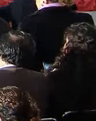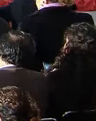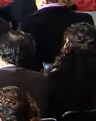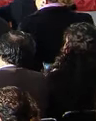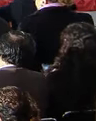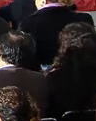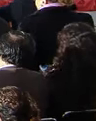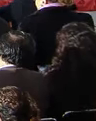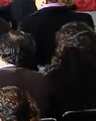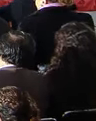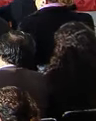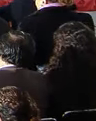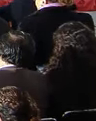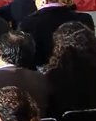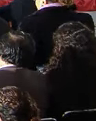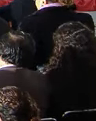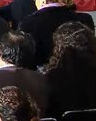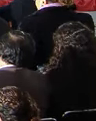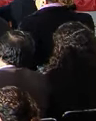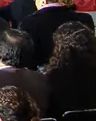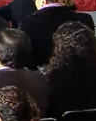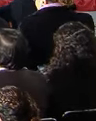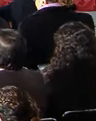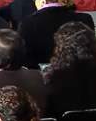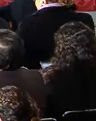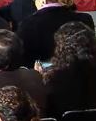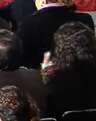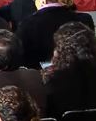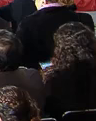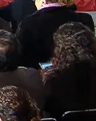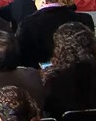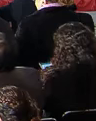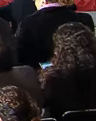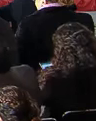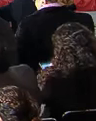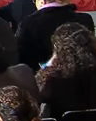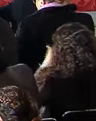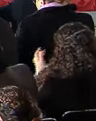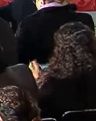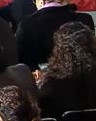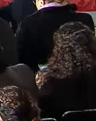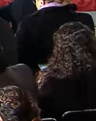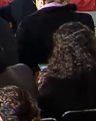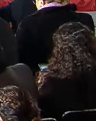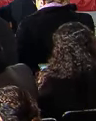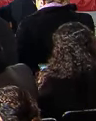Vamos a estarnos encontrando. Yo voy a regresar a Espujil.